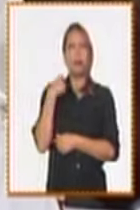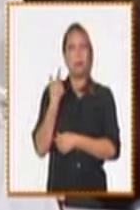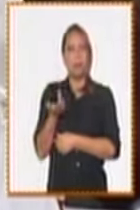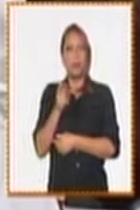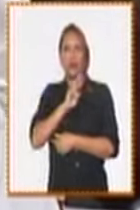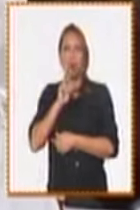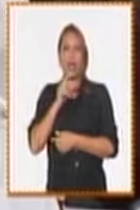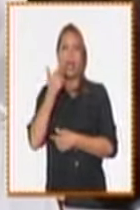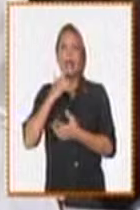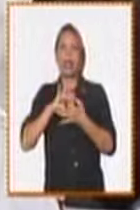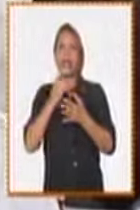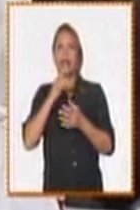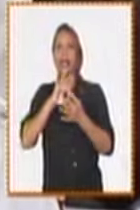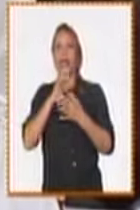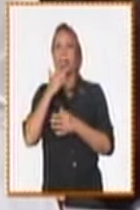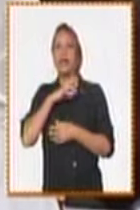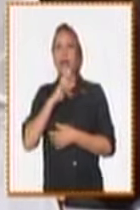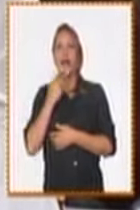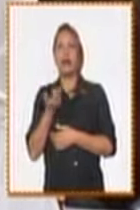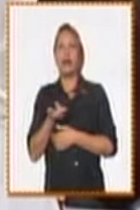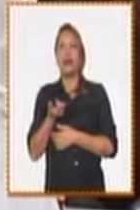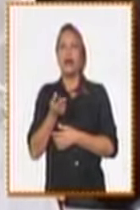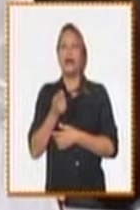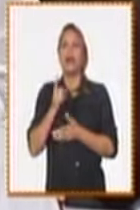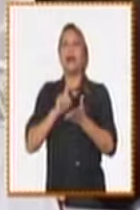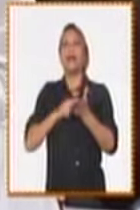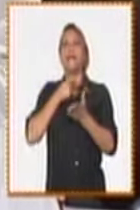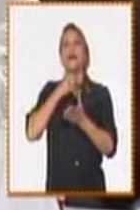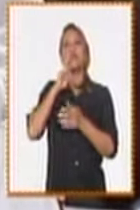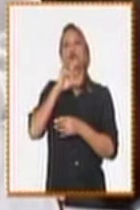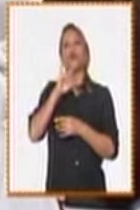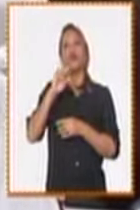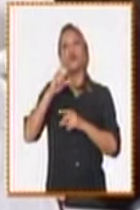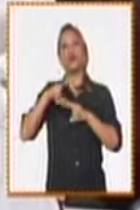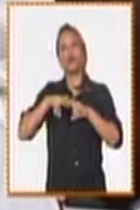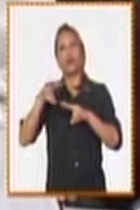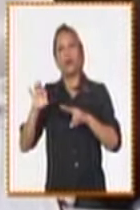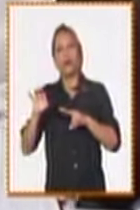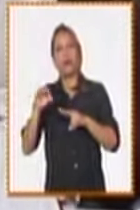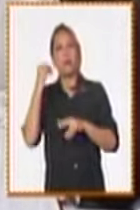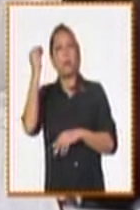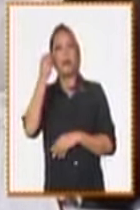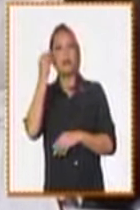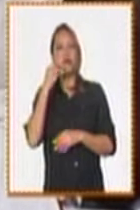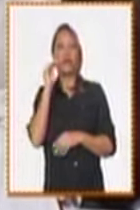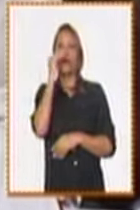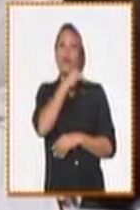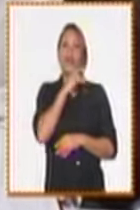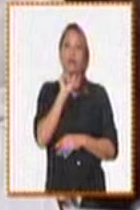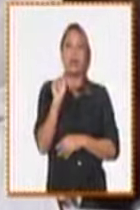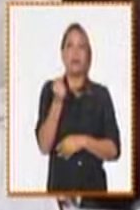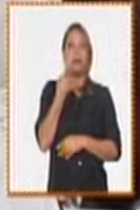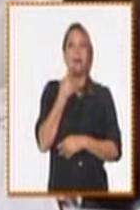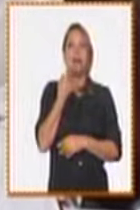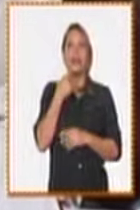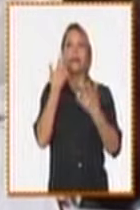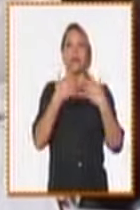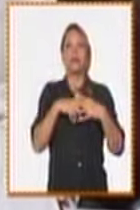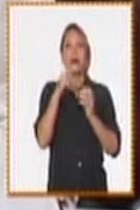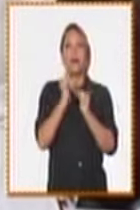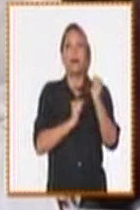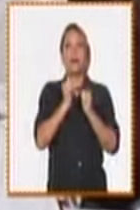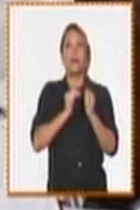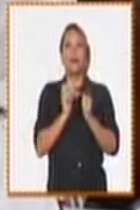Aguilera, de propio Perucho Figueredo, fíjate si esta gente tiene un pensamiento modernizador, que el primer ingenio movido por máquina de vapor,